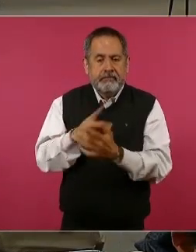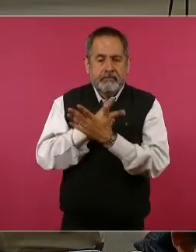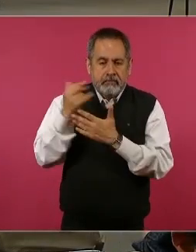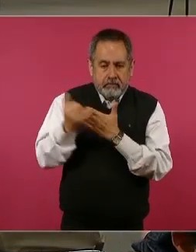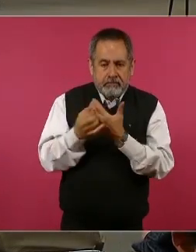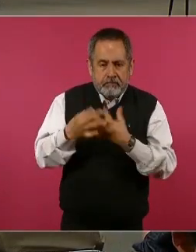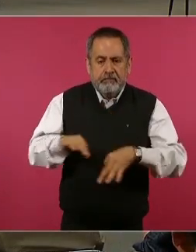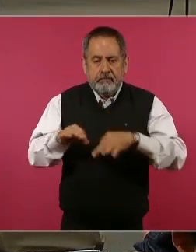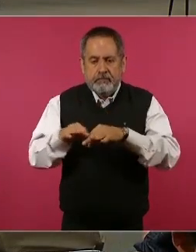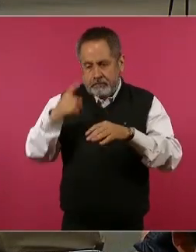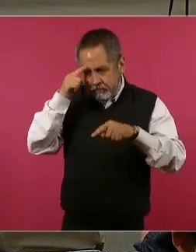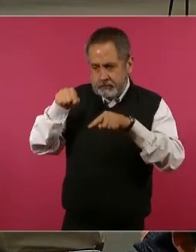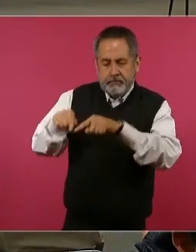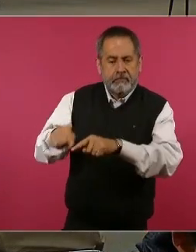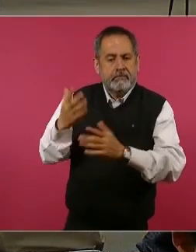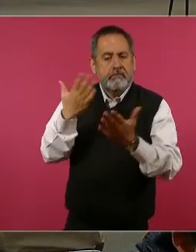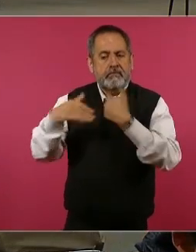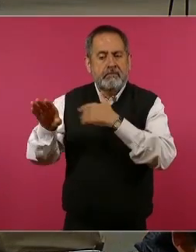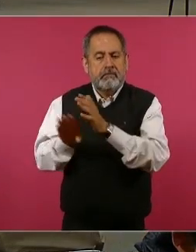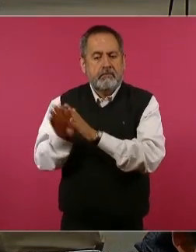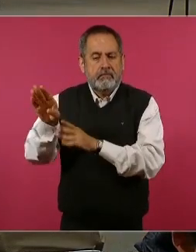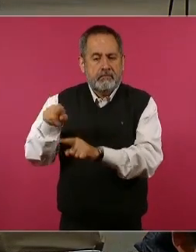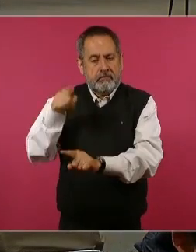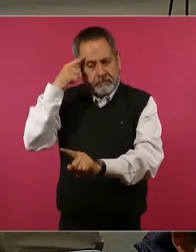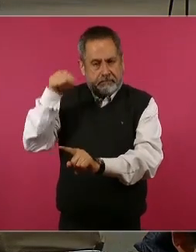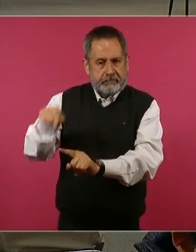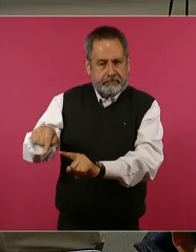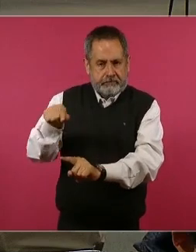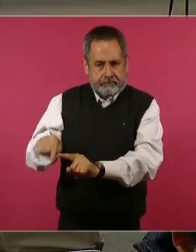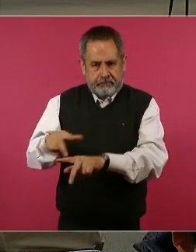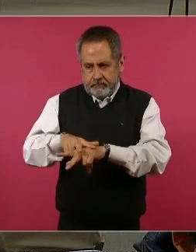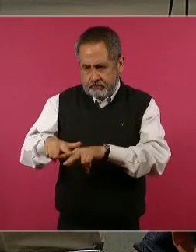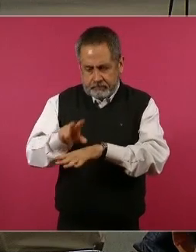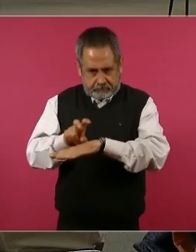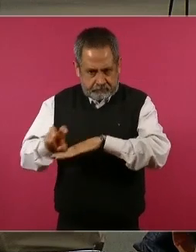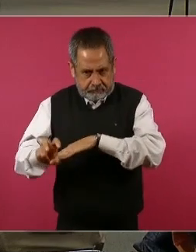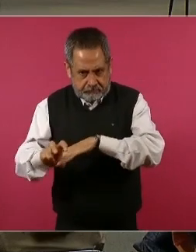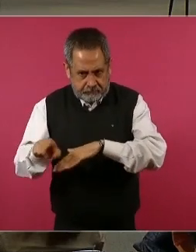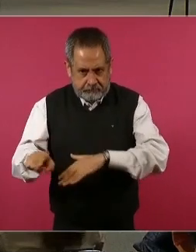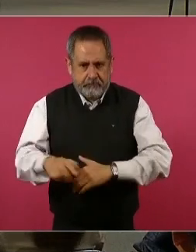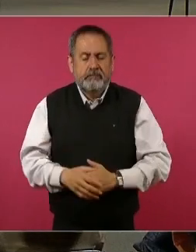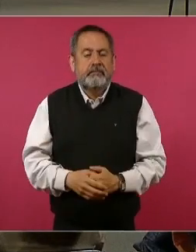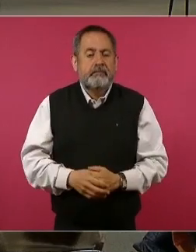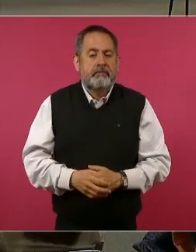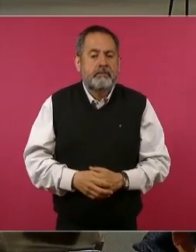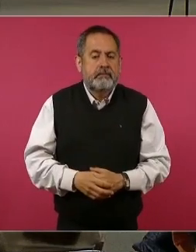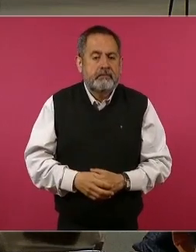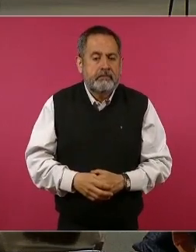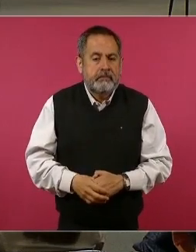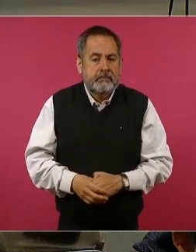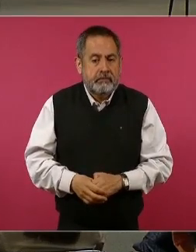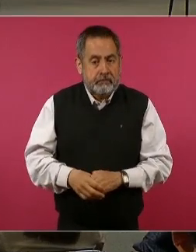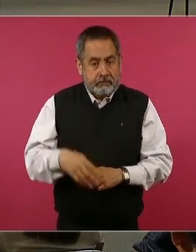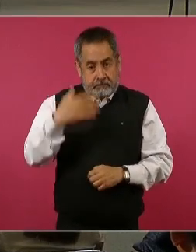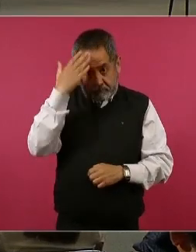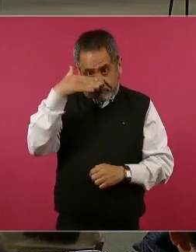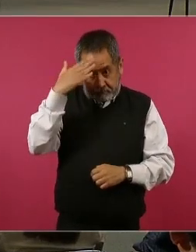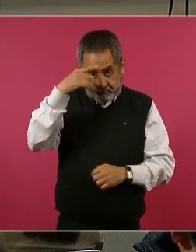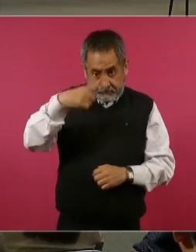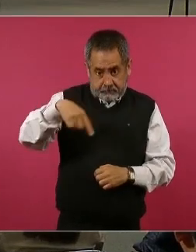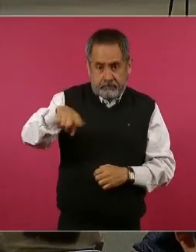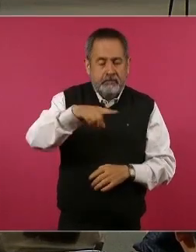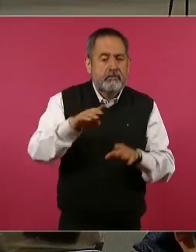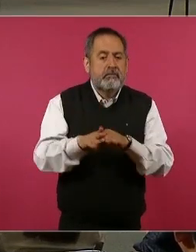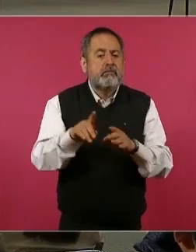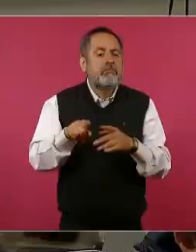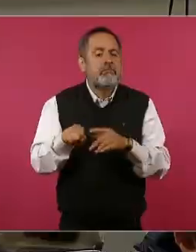proyecto importante de desarrollo como es el Tren Maya. Como saben ustedes, el trabajo arqueológico alrededor